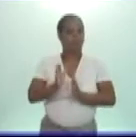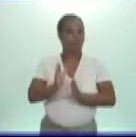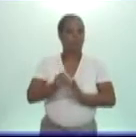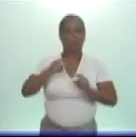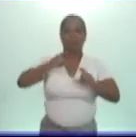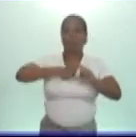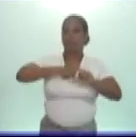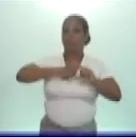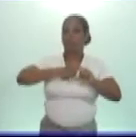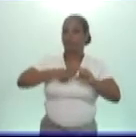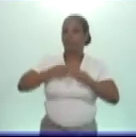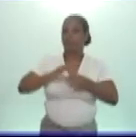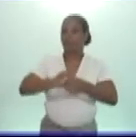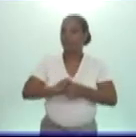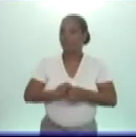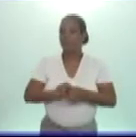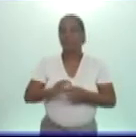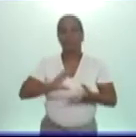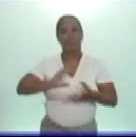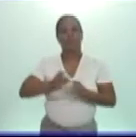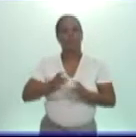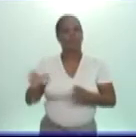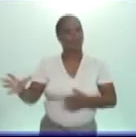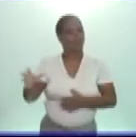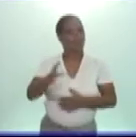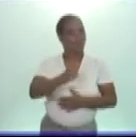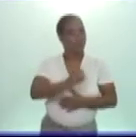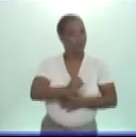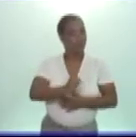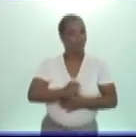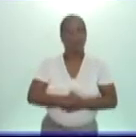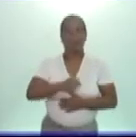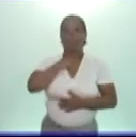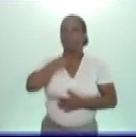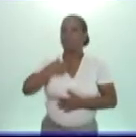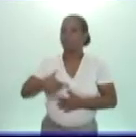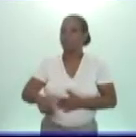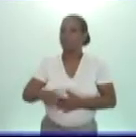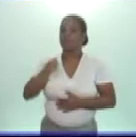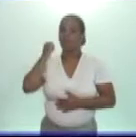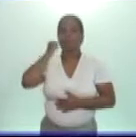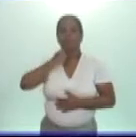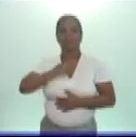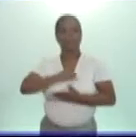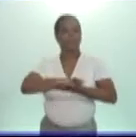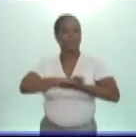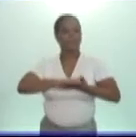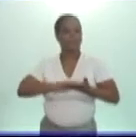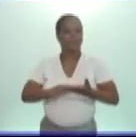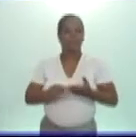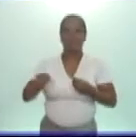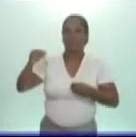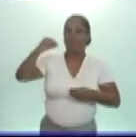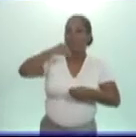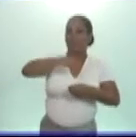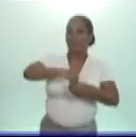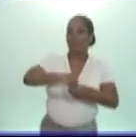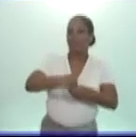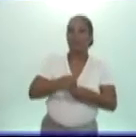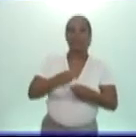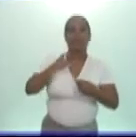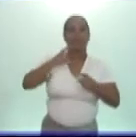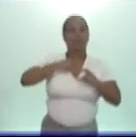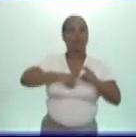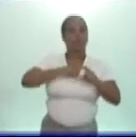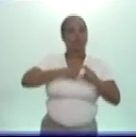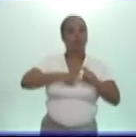grado de manera integrada, es decir, los ejercicios que más nos permiten integrar contenido, aprender